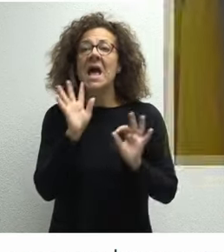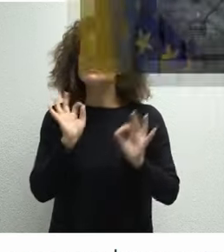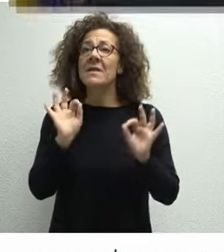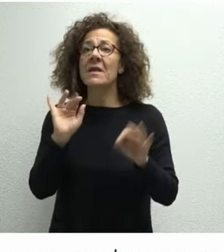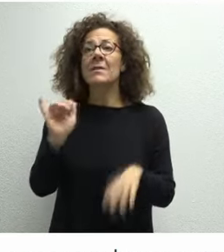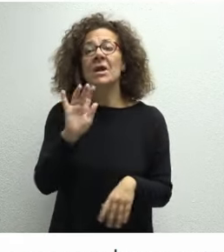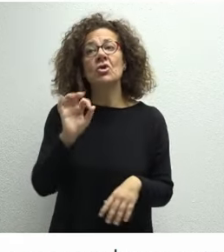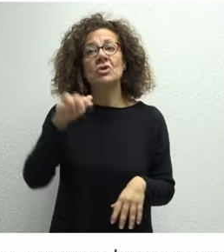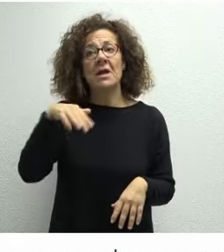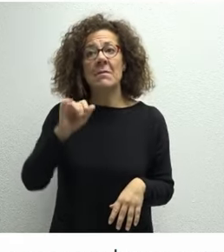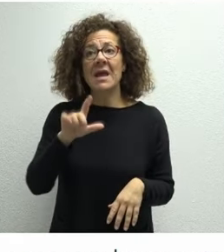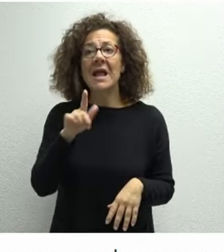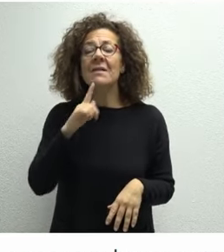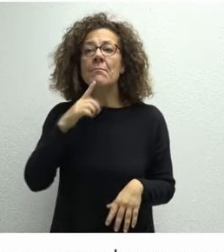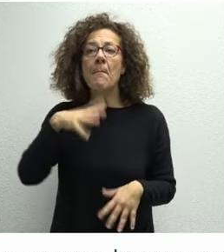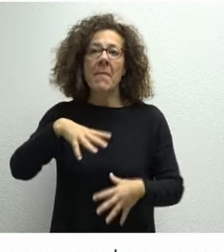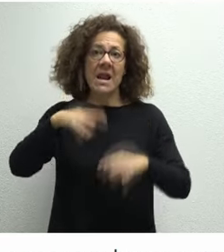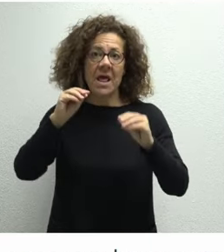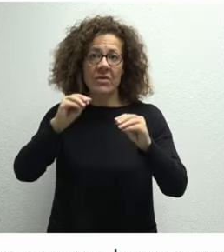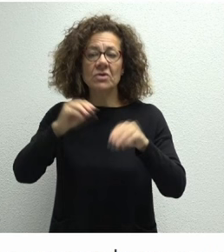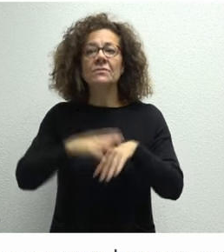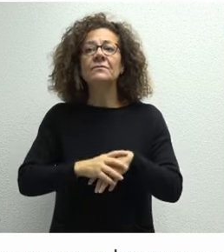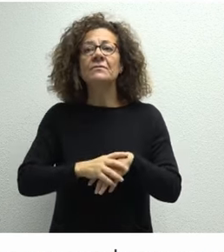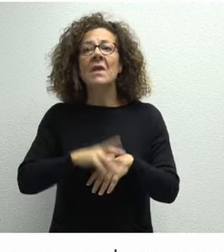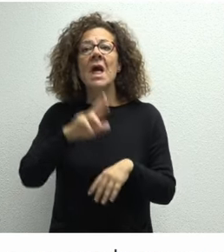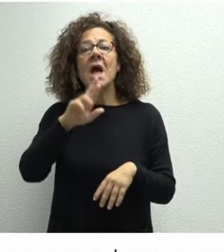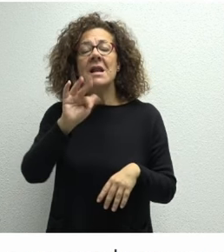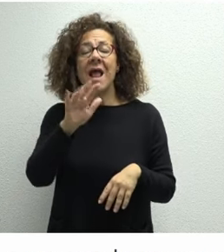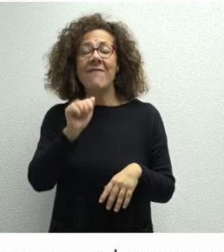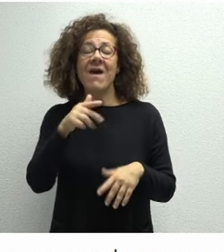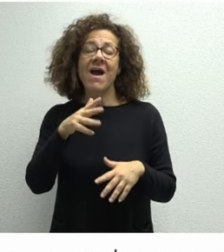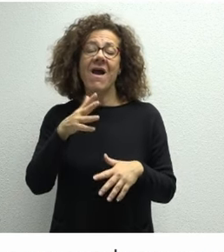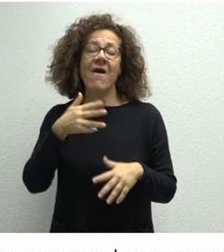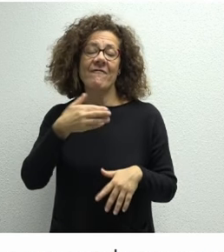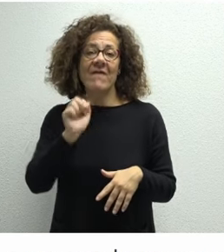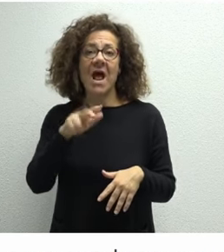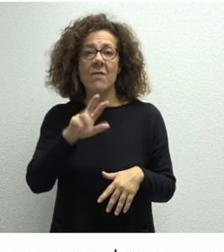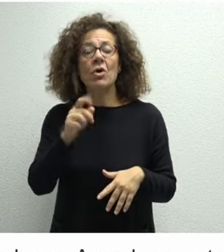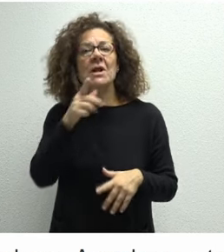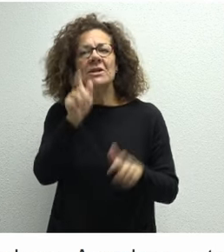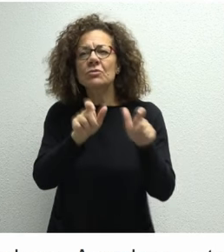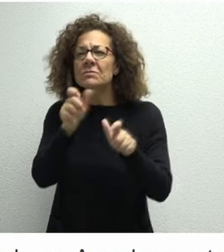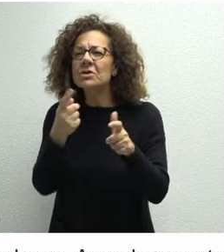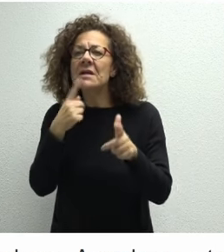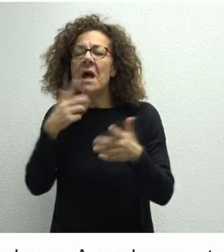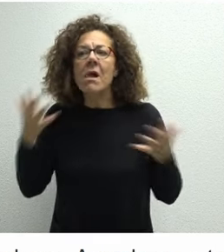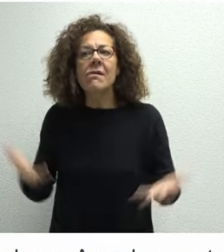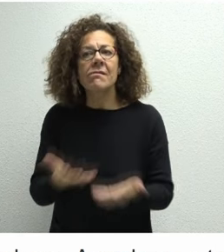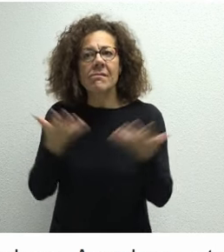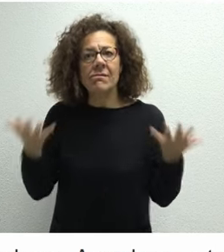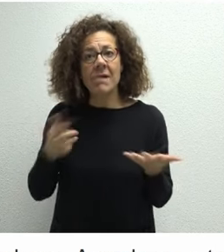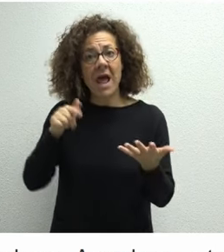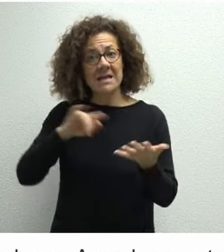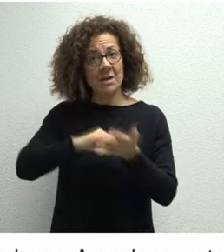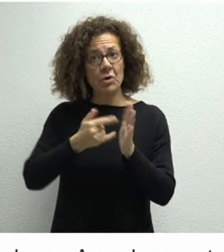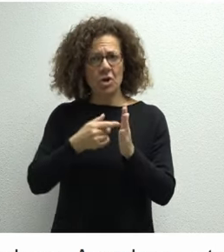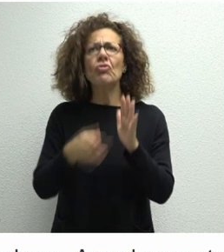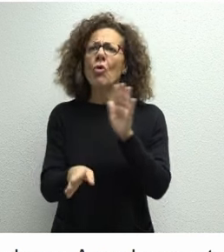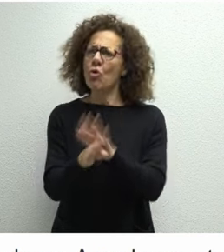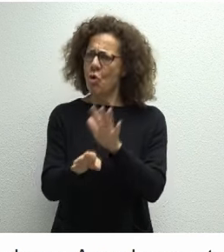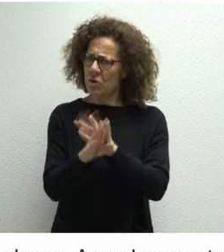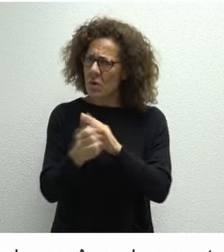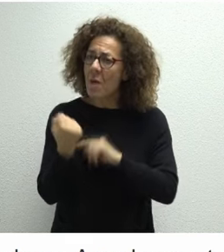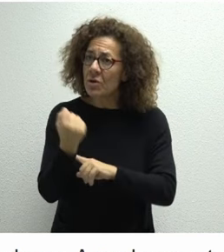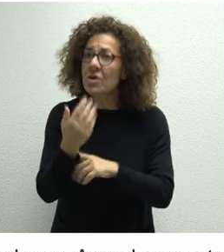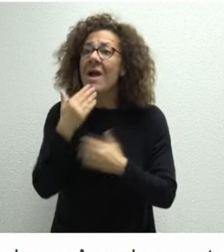José Miguel Palacios a Rafa Bravo que han sido las personas que que han impulsado inicialmente el proyecto y que lo siguen haciendo